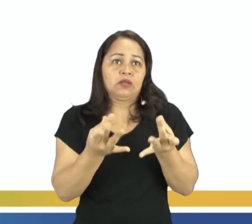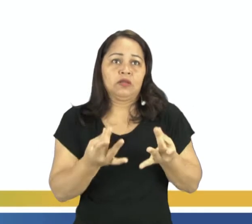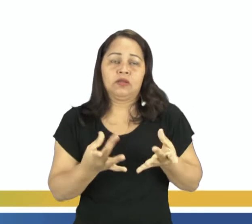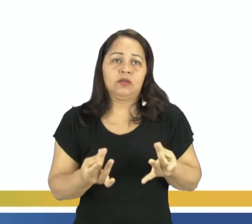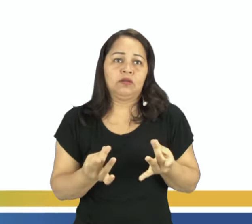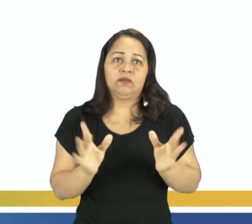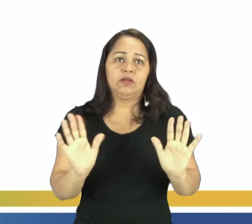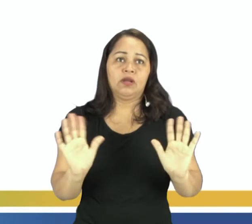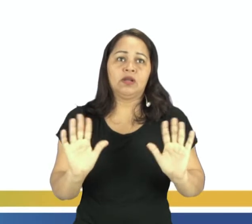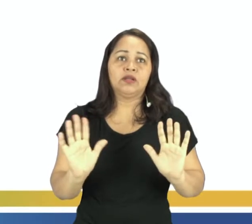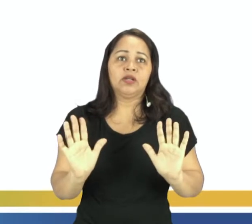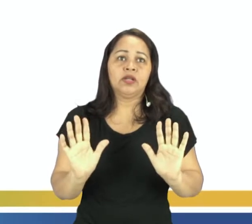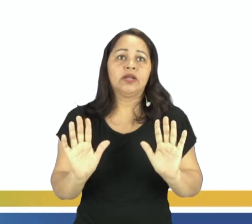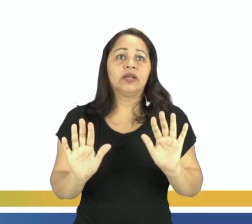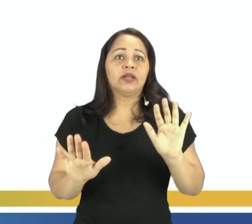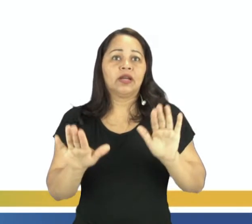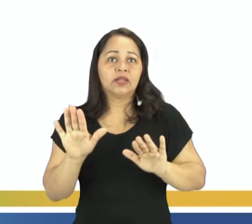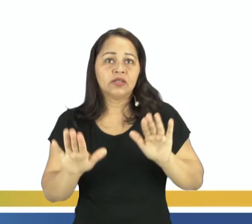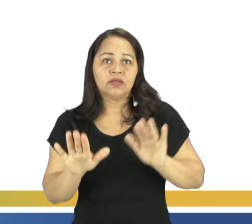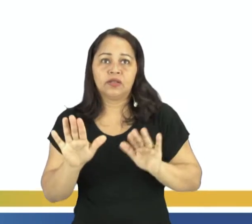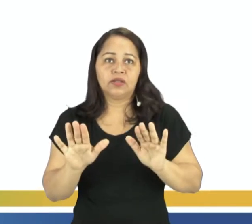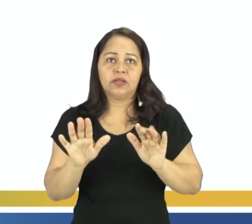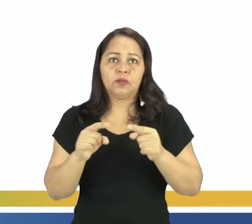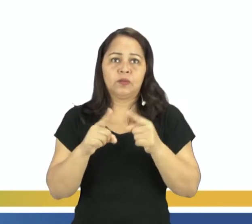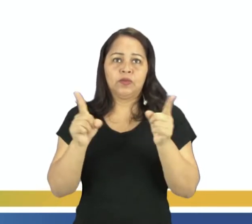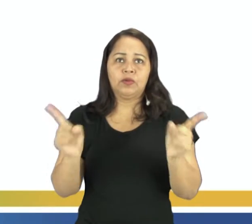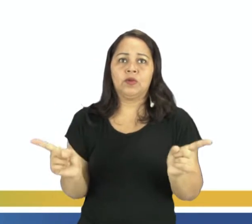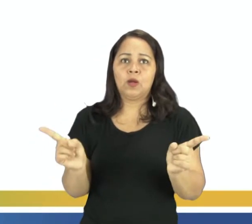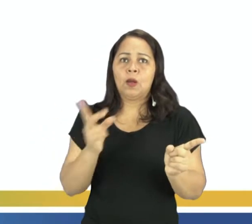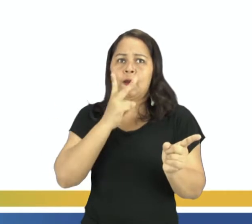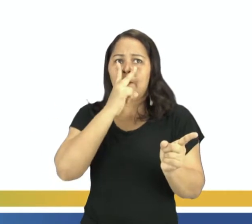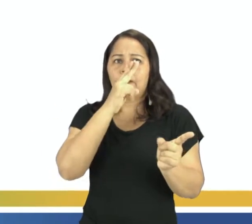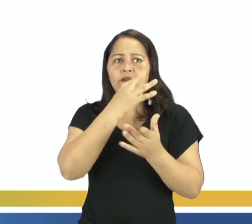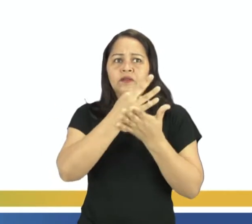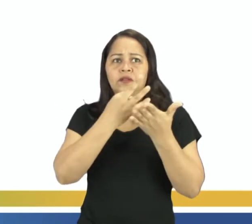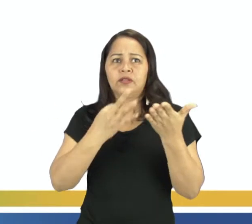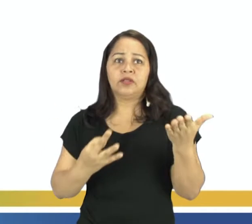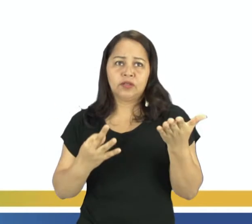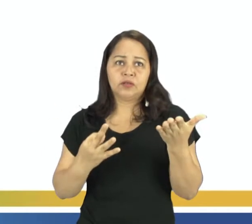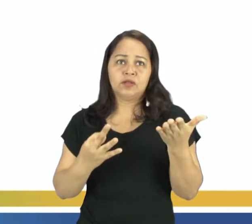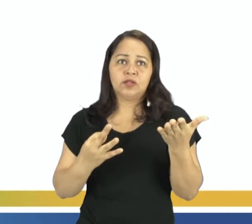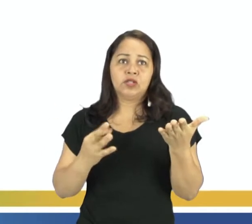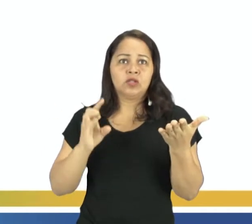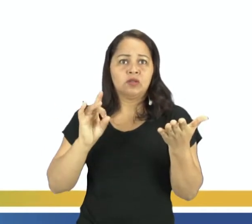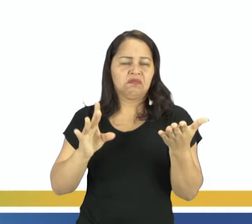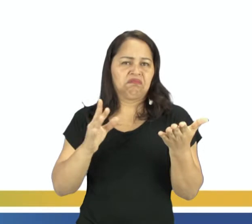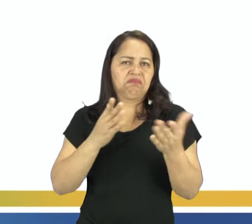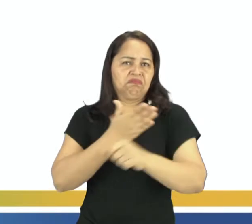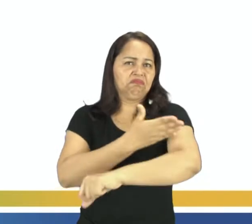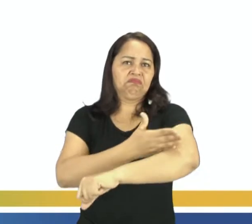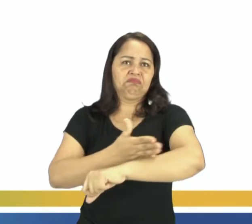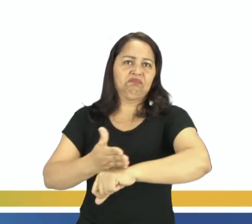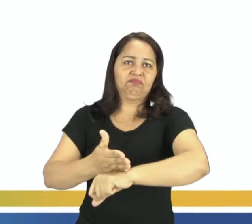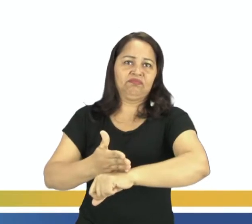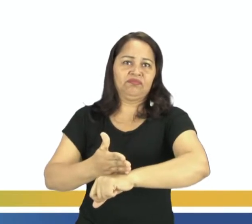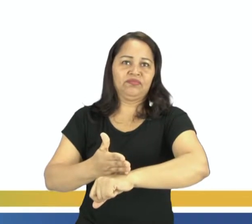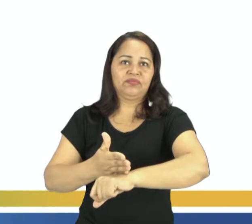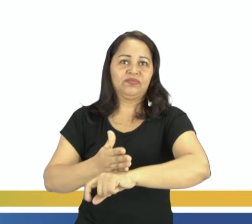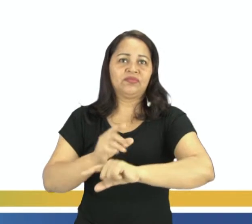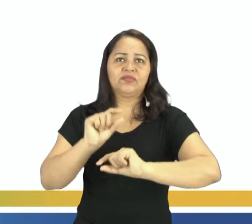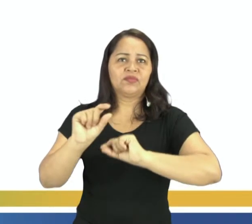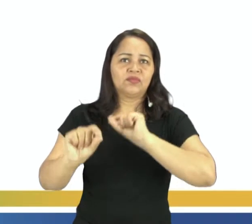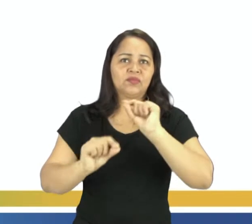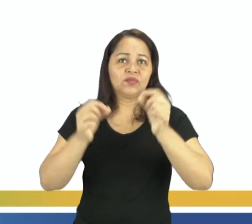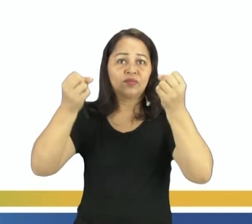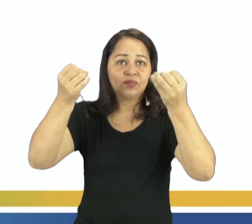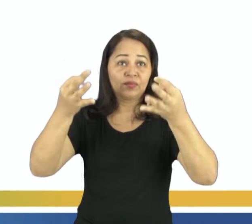muchas veces fuera de los estándares textuales a los que estamos acostumbrados. En